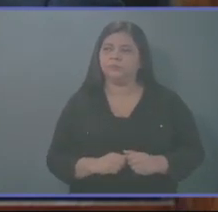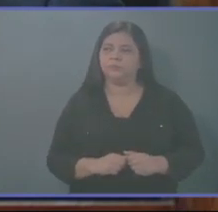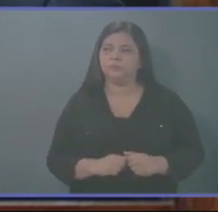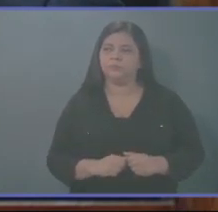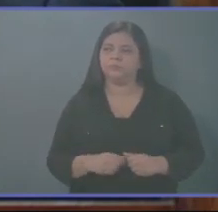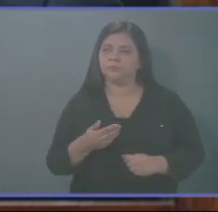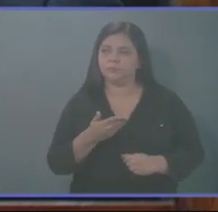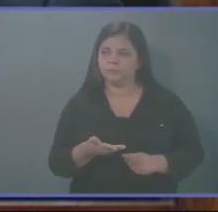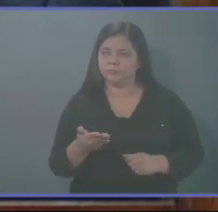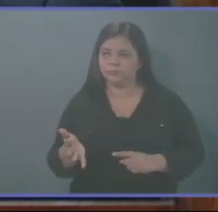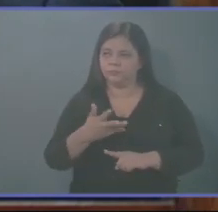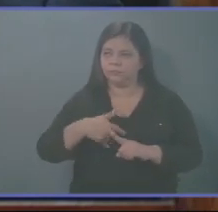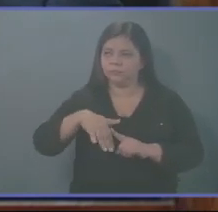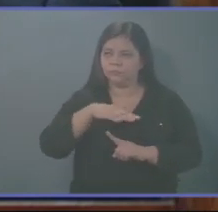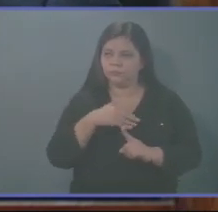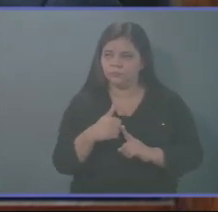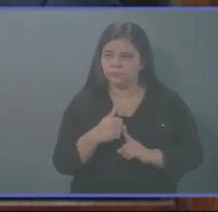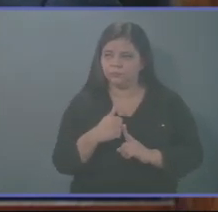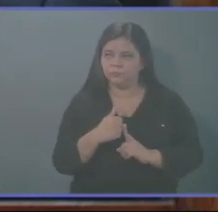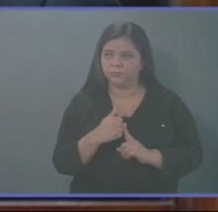Elemento circunstancial de finalidad.